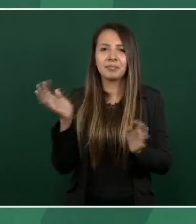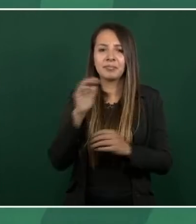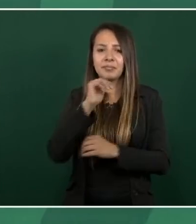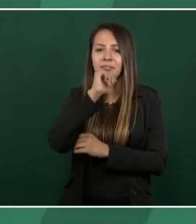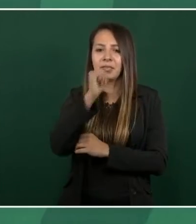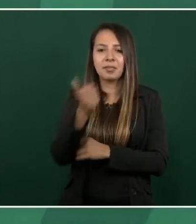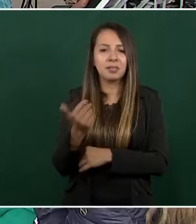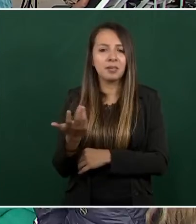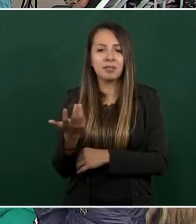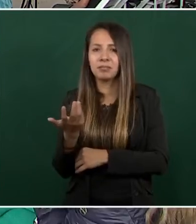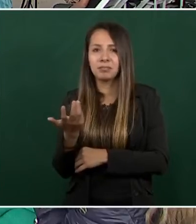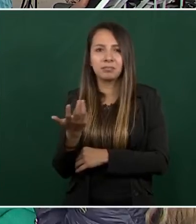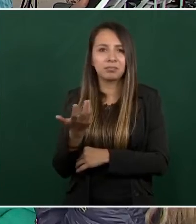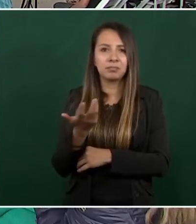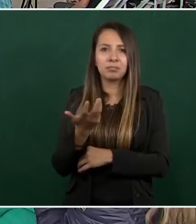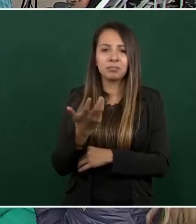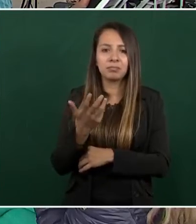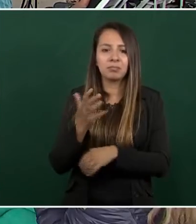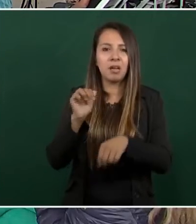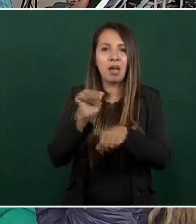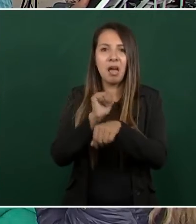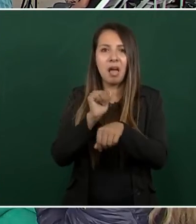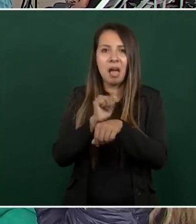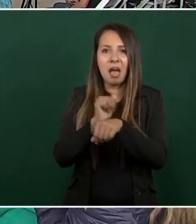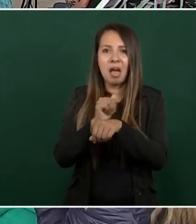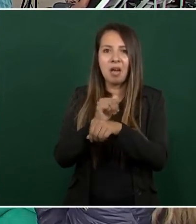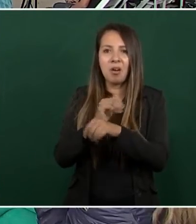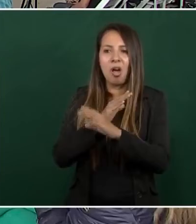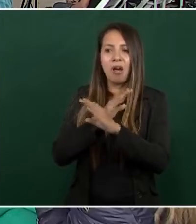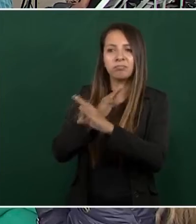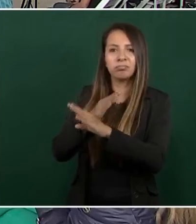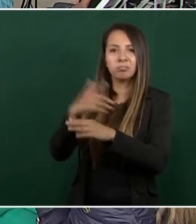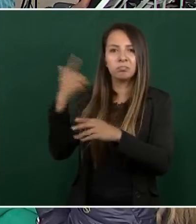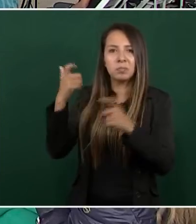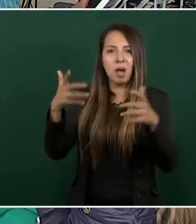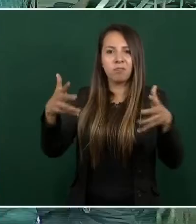no traigo carro blindado.